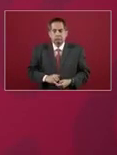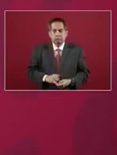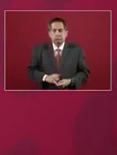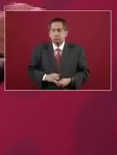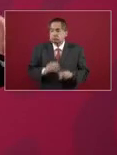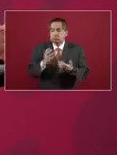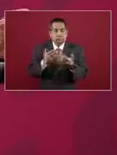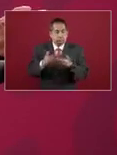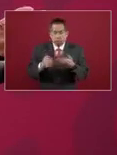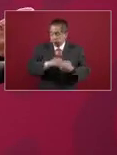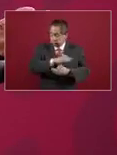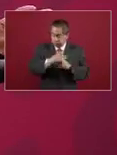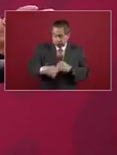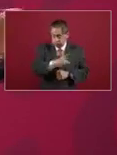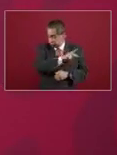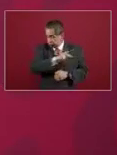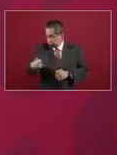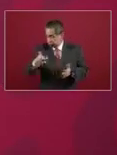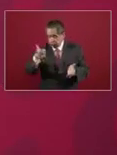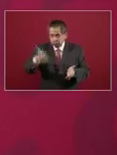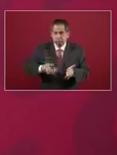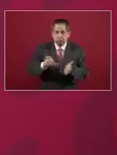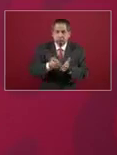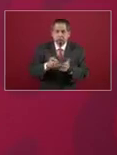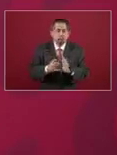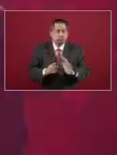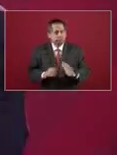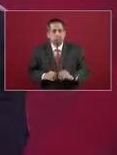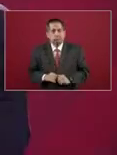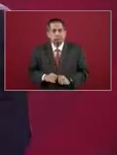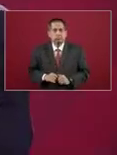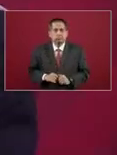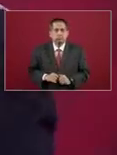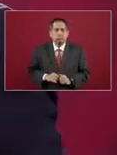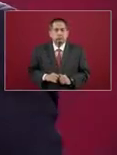Ahora todos. O sea, no estoy